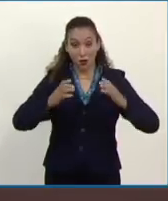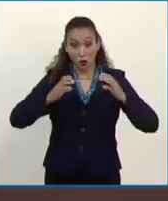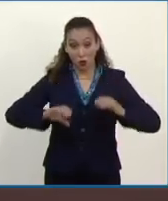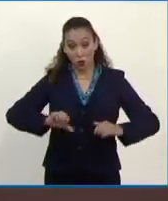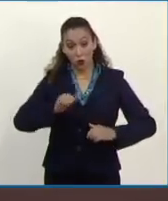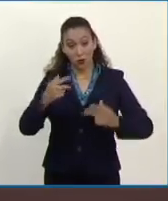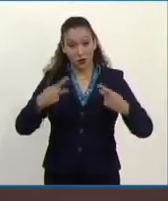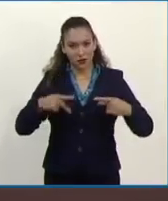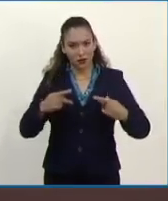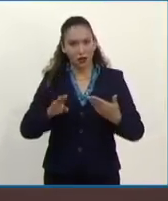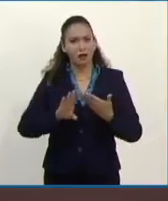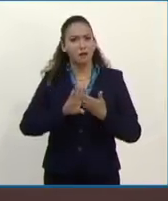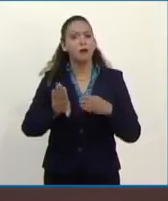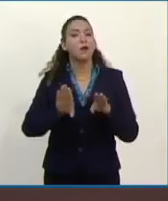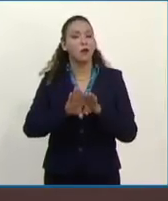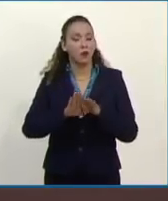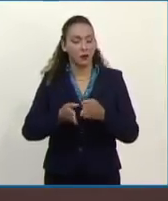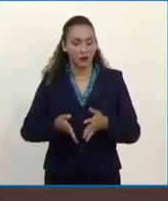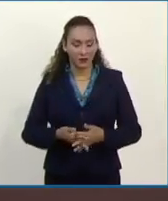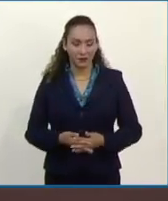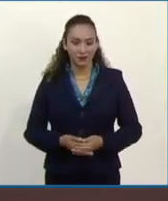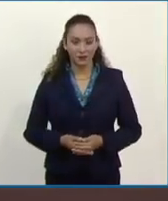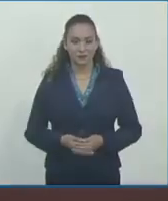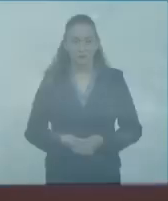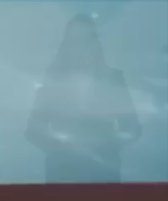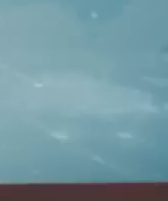para erradicar la trata de personas.